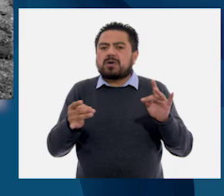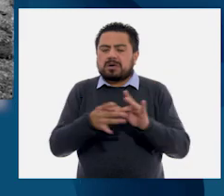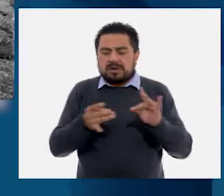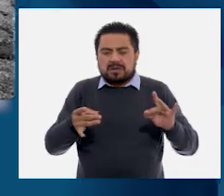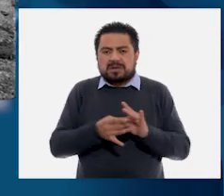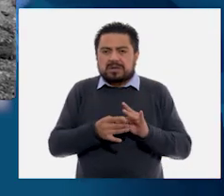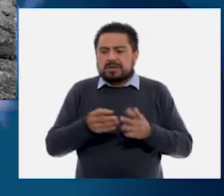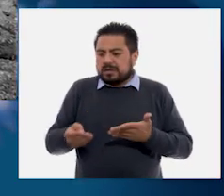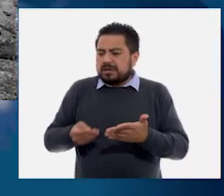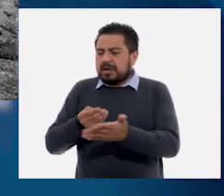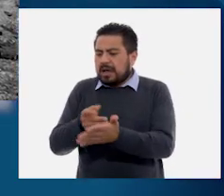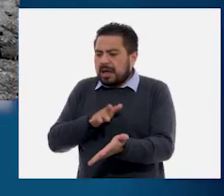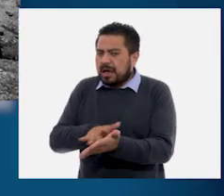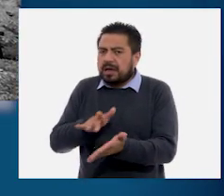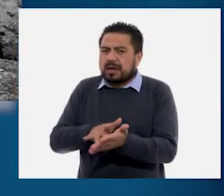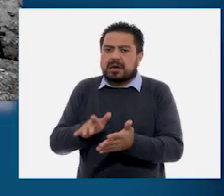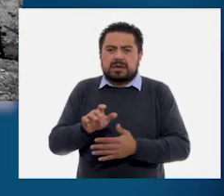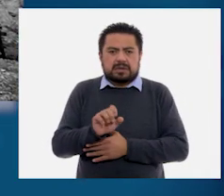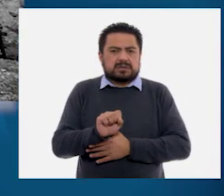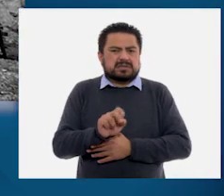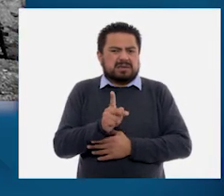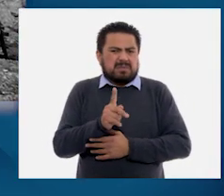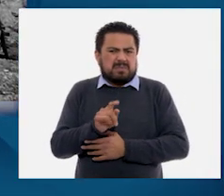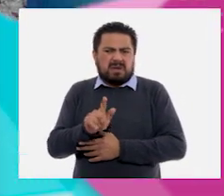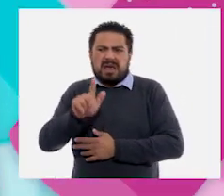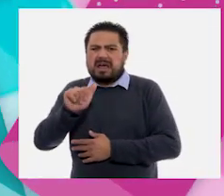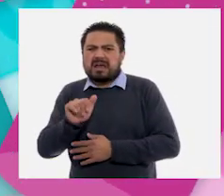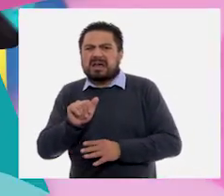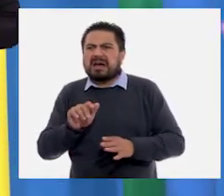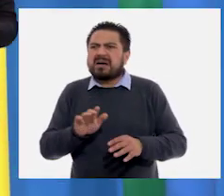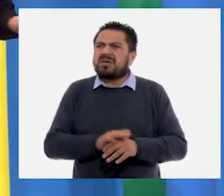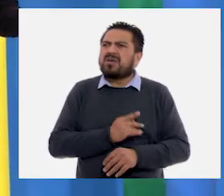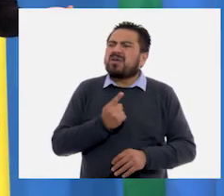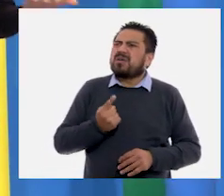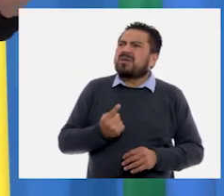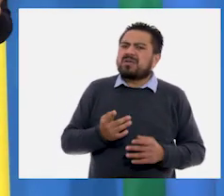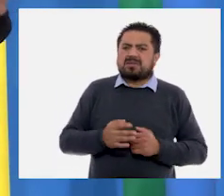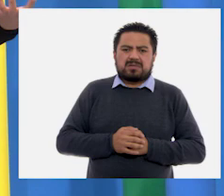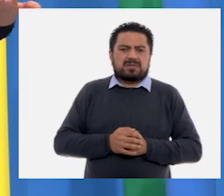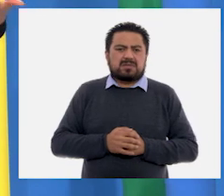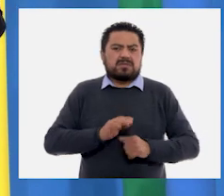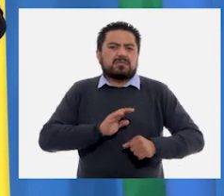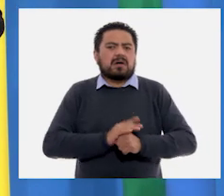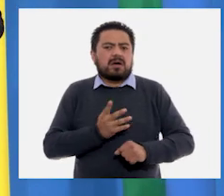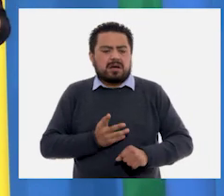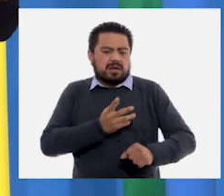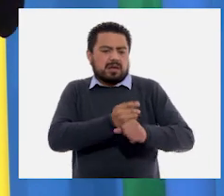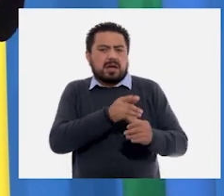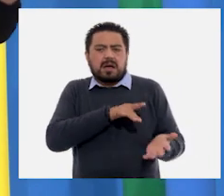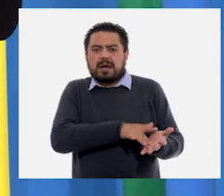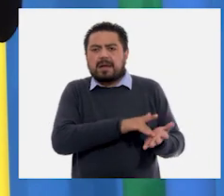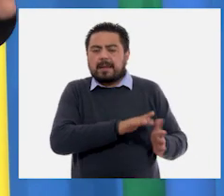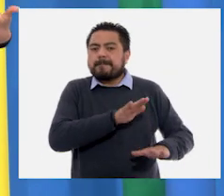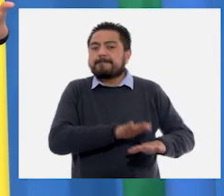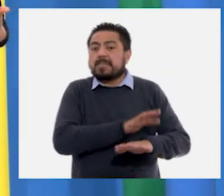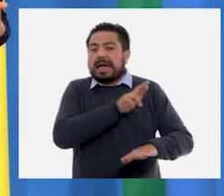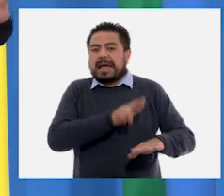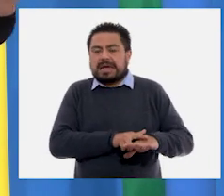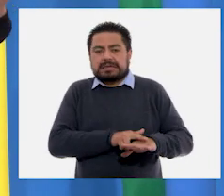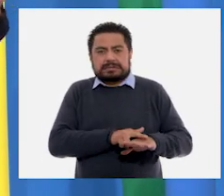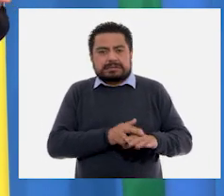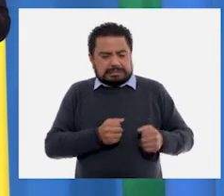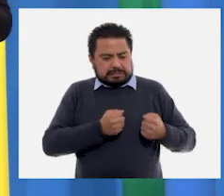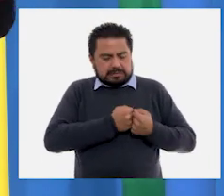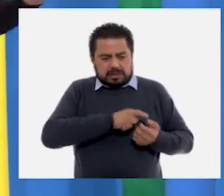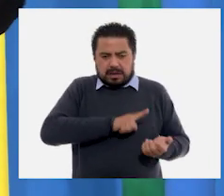sentido contribuyó a acentuarla. Ay, ¿cómo? ¿Pero por qué? Pues porque contribuyó a que se hicieran cada vez más marcadas